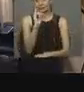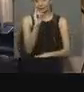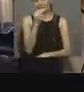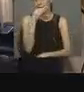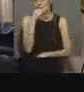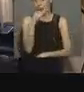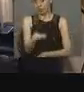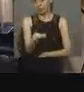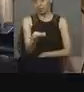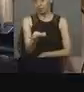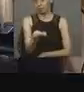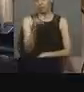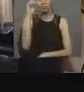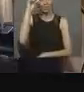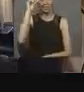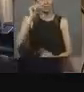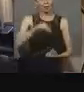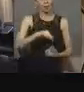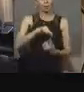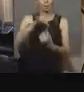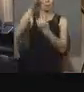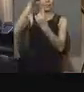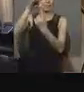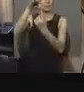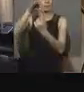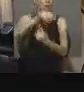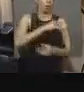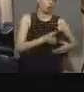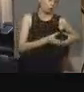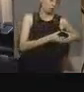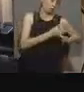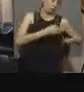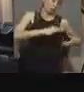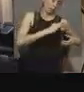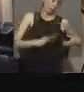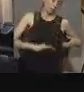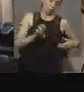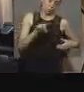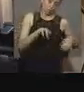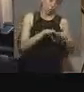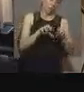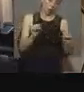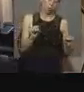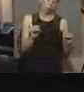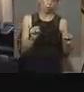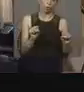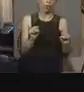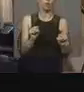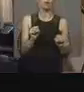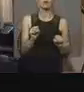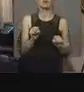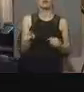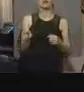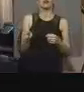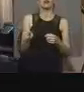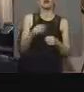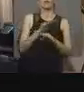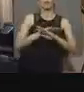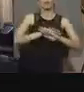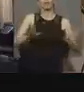señalar con mucha firmeza que la idea matriz de este mismo la compartimos como bancada del Partido Socialista de manera esencial: mejorar las condiciones de